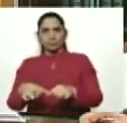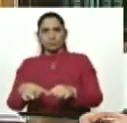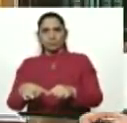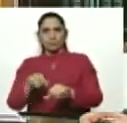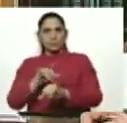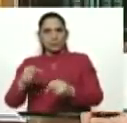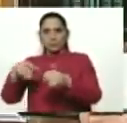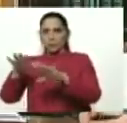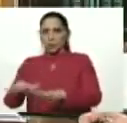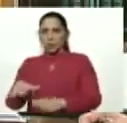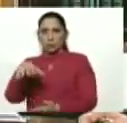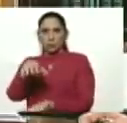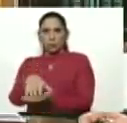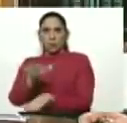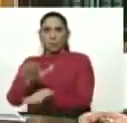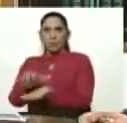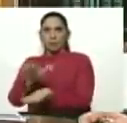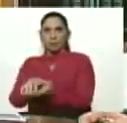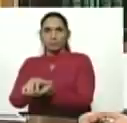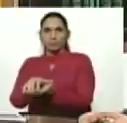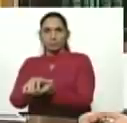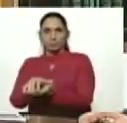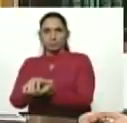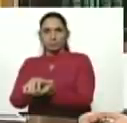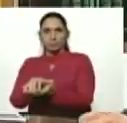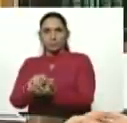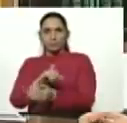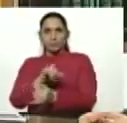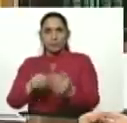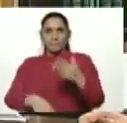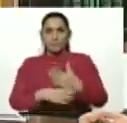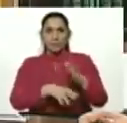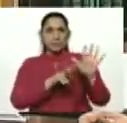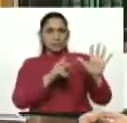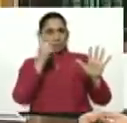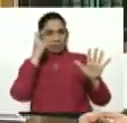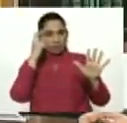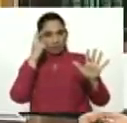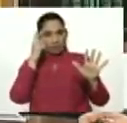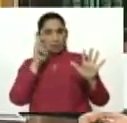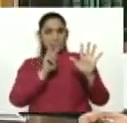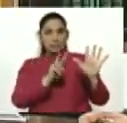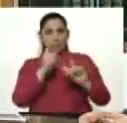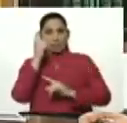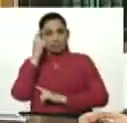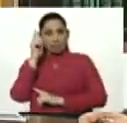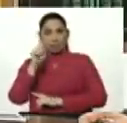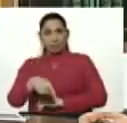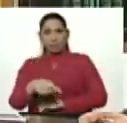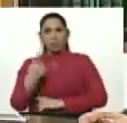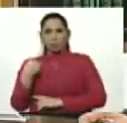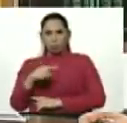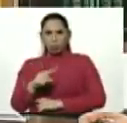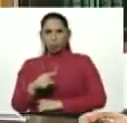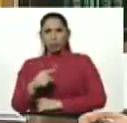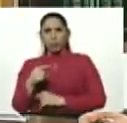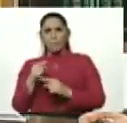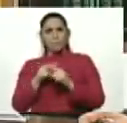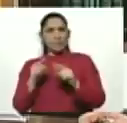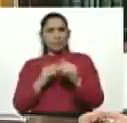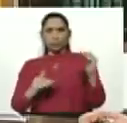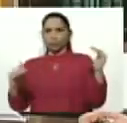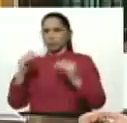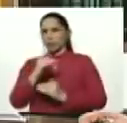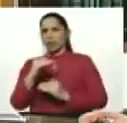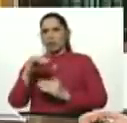levantado. Nueva Esparta, bueno, va a sus 7 días ahora. Nueva Esparta tuvo sus 7 días también, pero ya ha superado el foco de